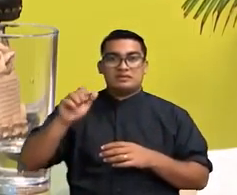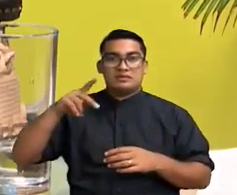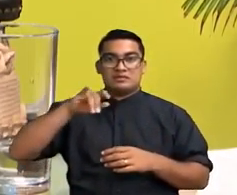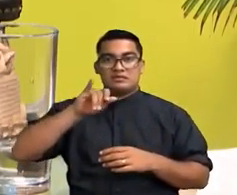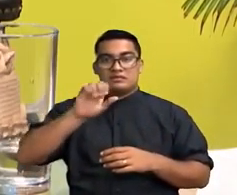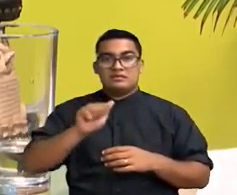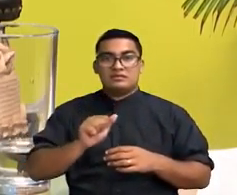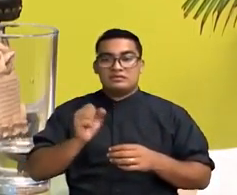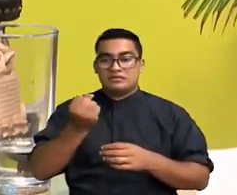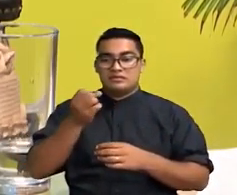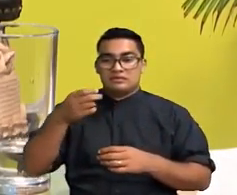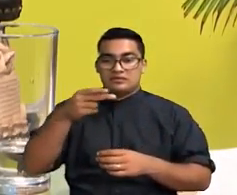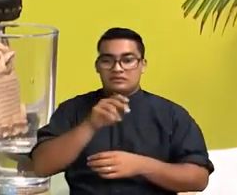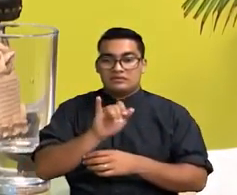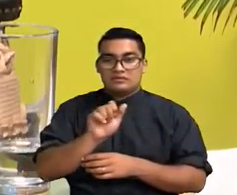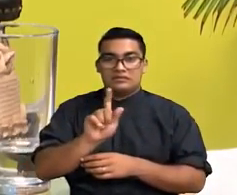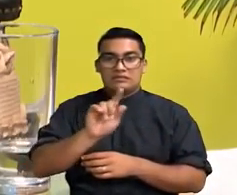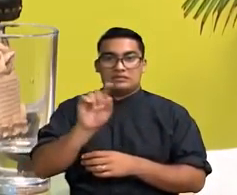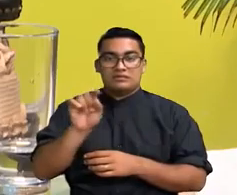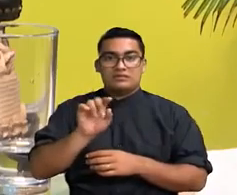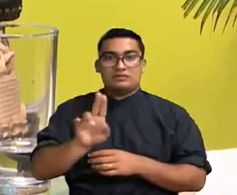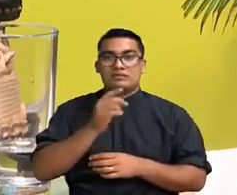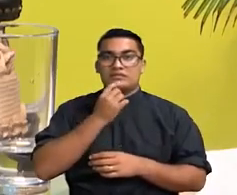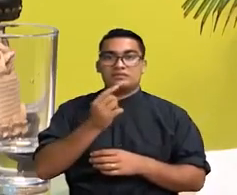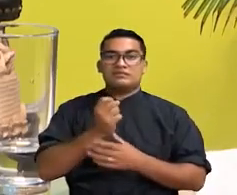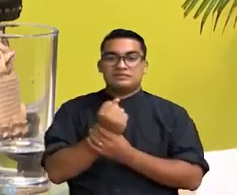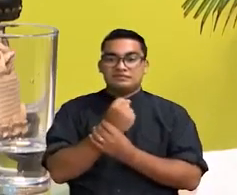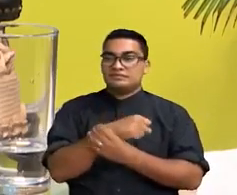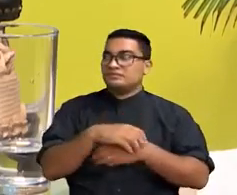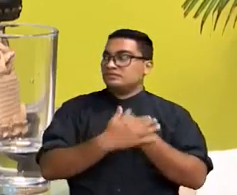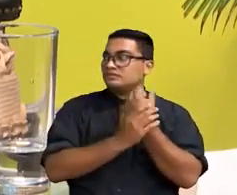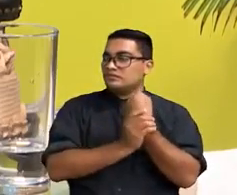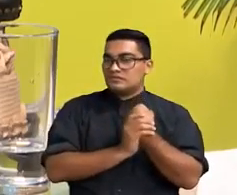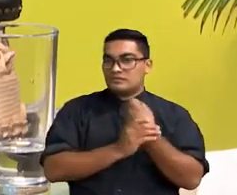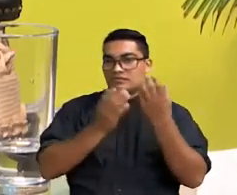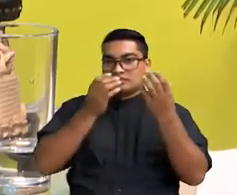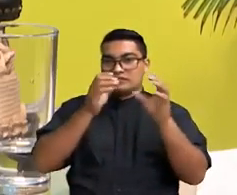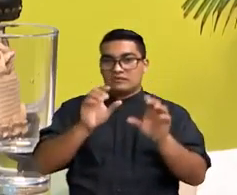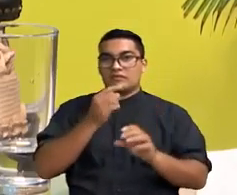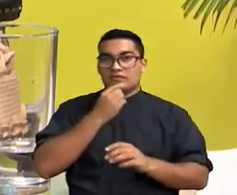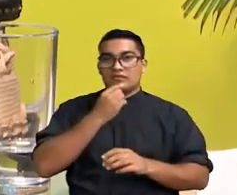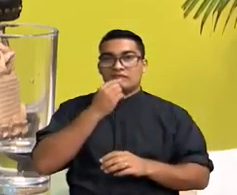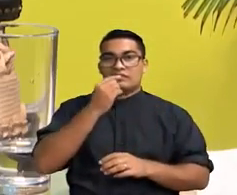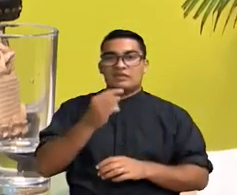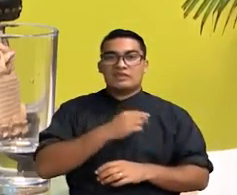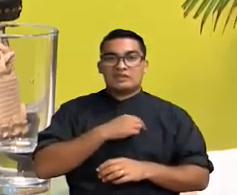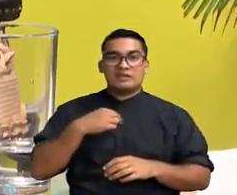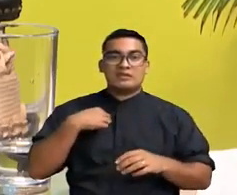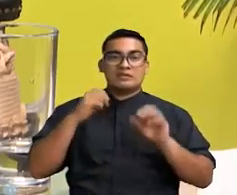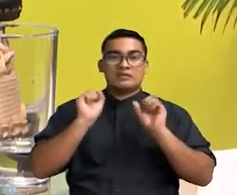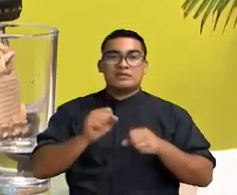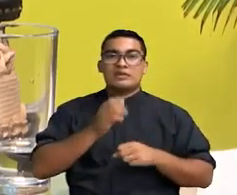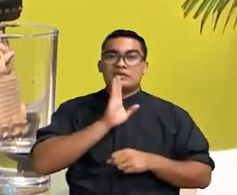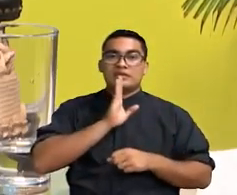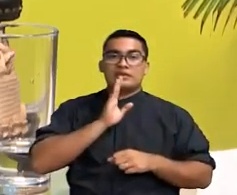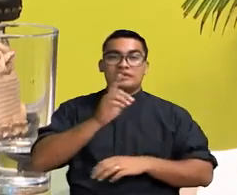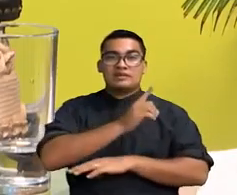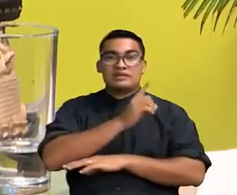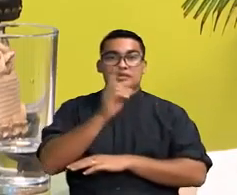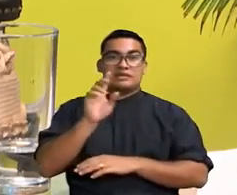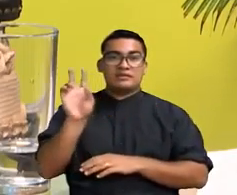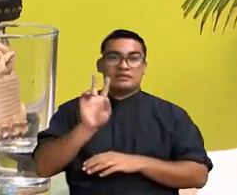chaxu, la moxibustión, la fisioterapia, la fitoterapia, lo podemos hablar el día viernes,